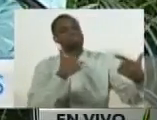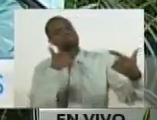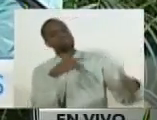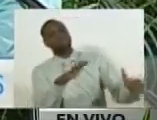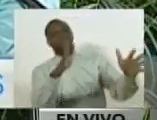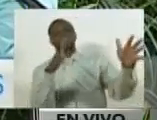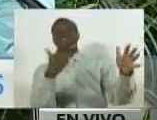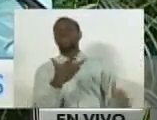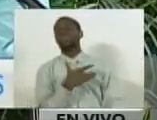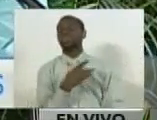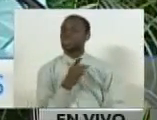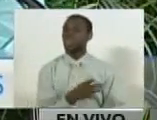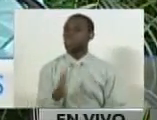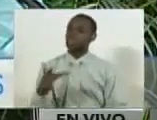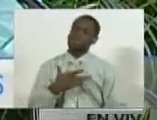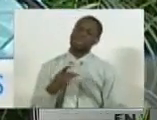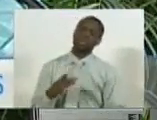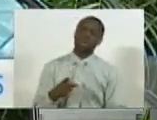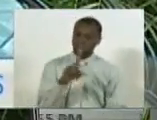duele?